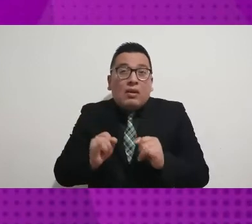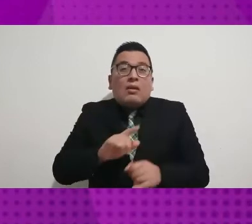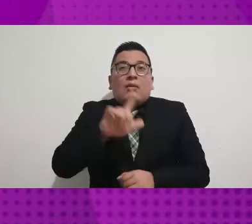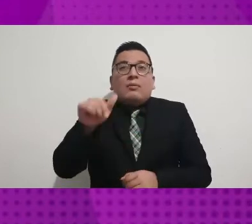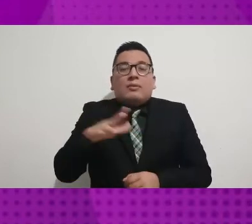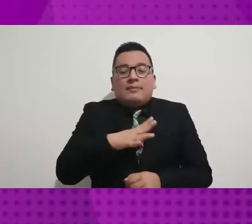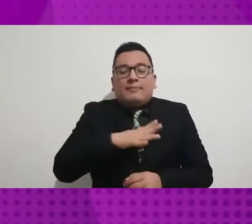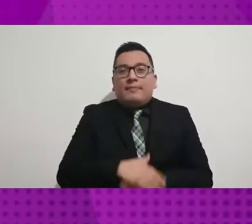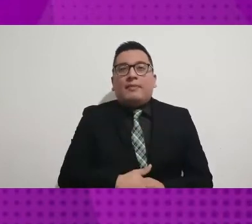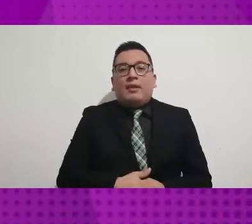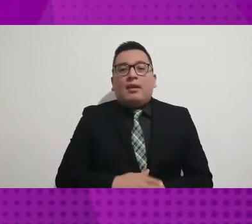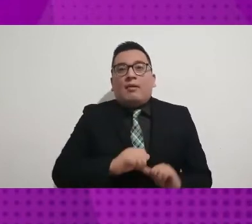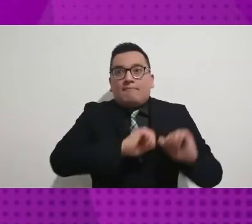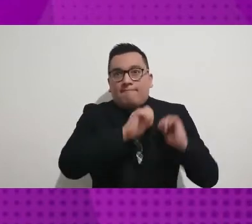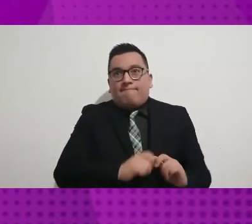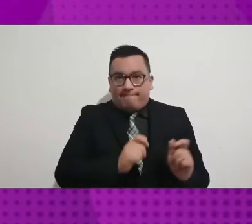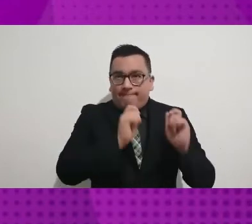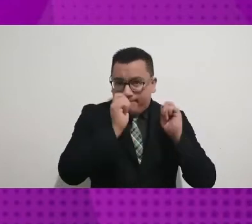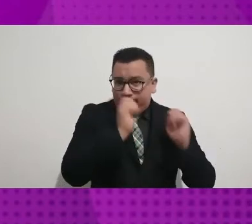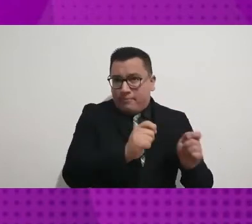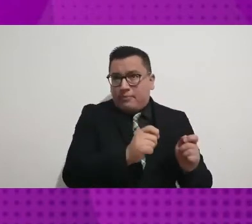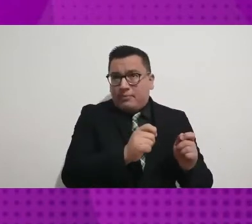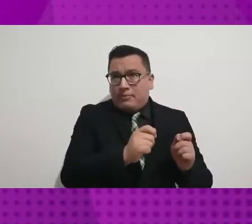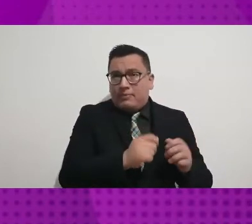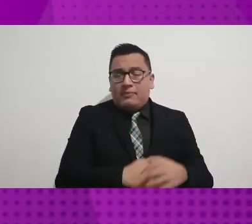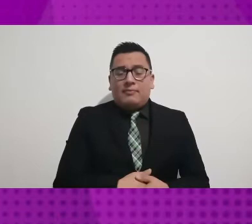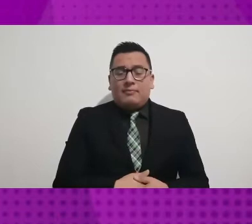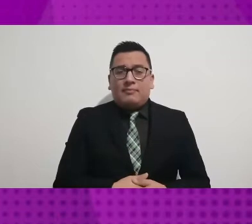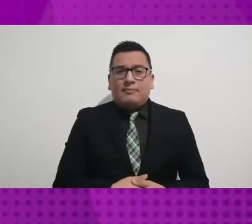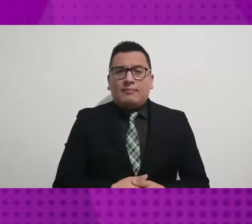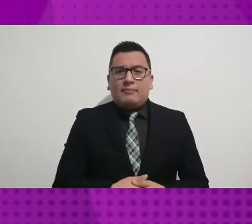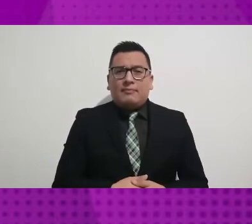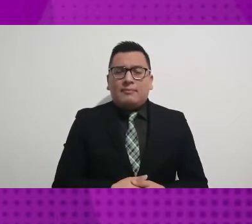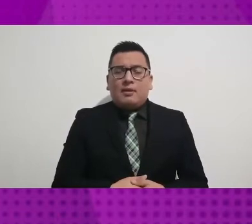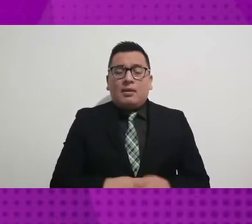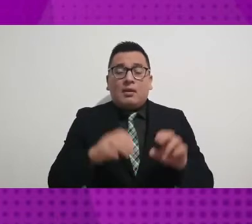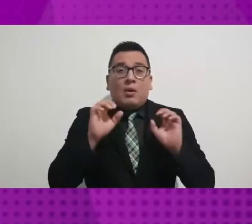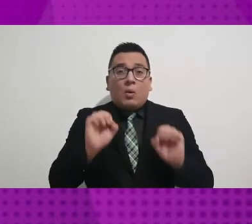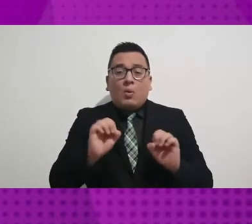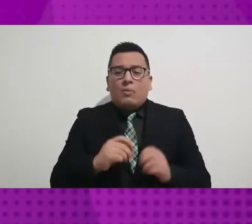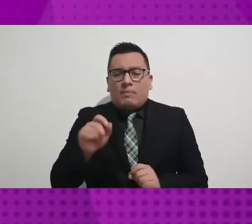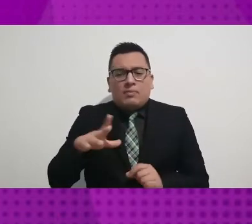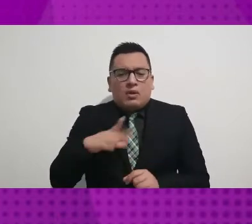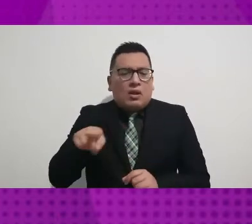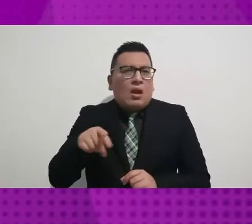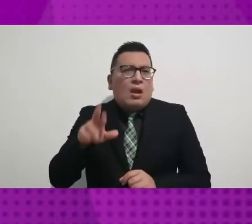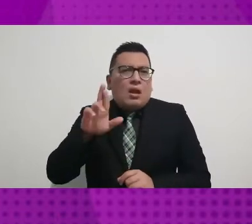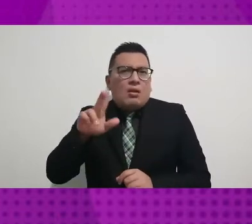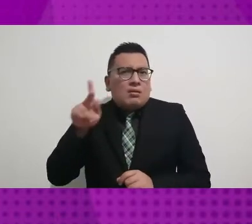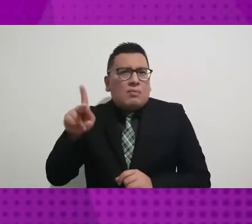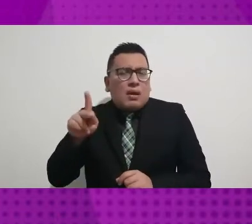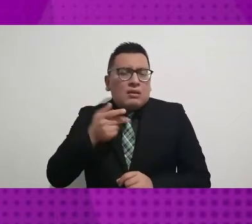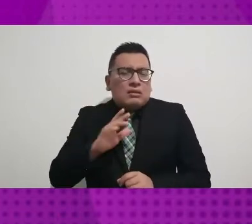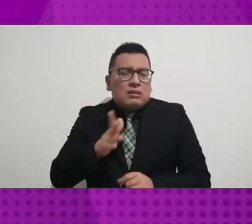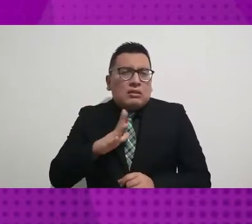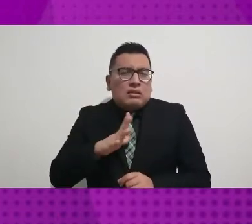sea representado tanto en mayoría relativa, es decir, un cargo de el que tengan los más votos ocupa el lugar, pero también